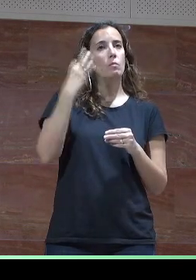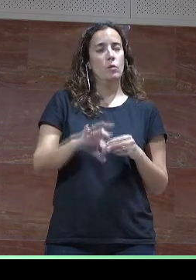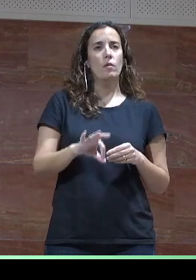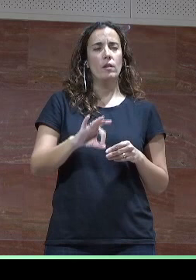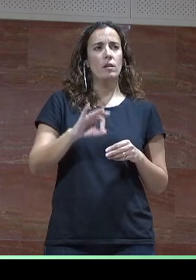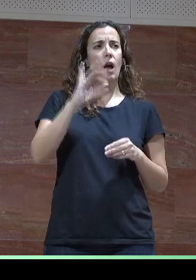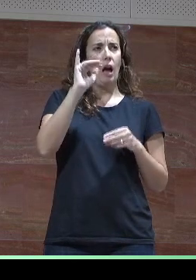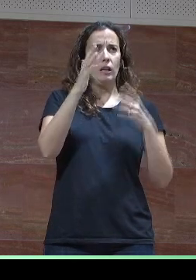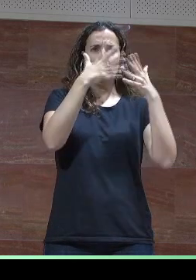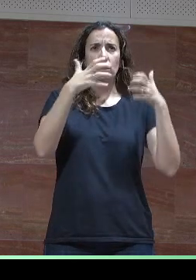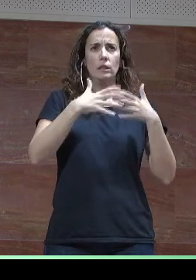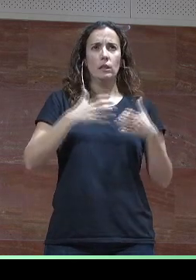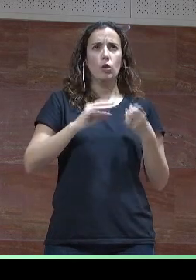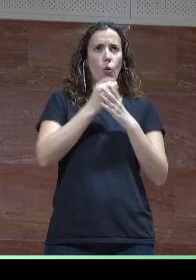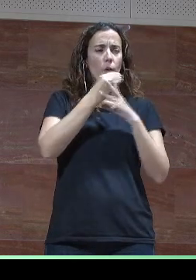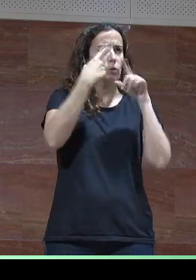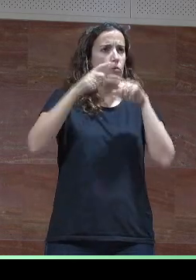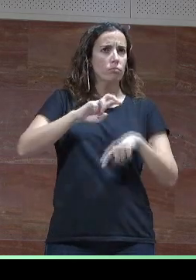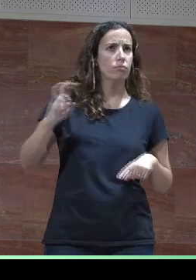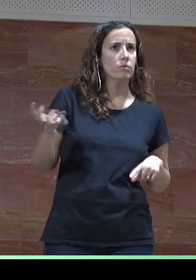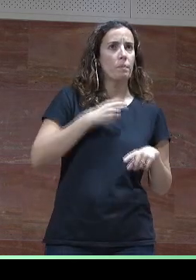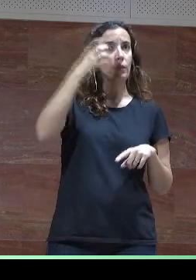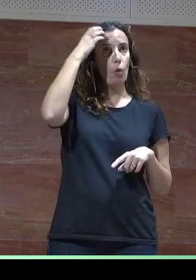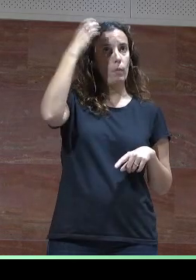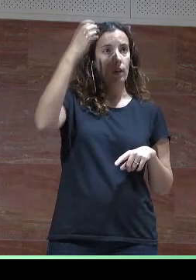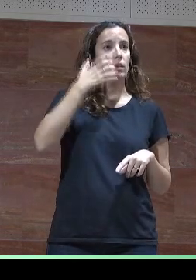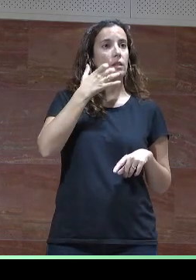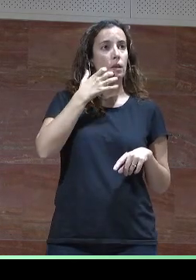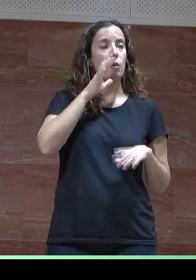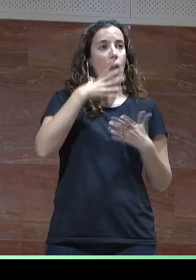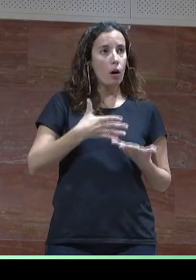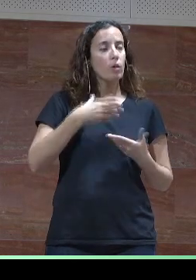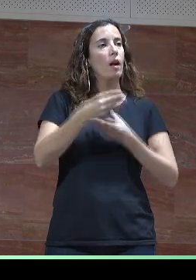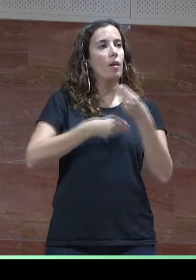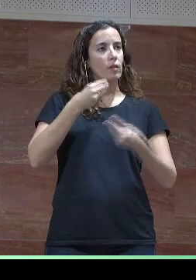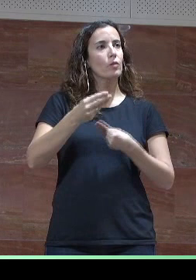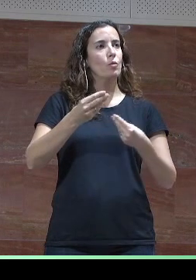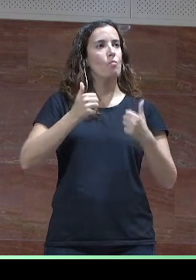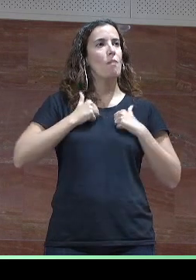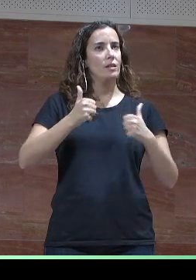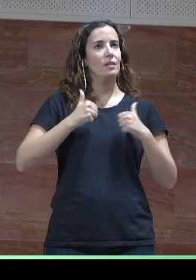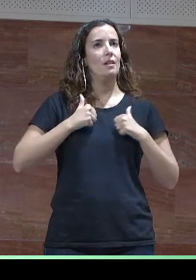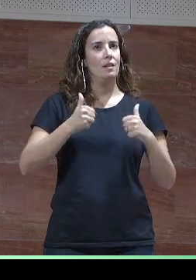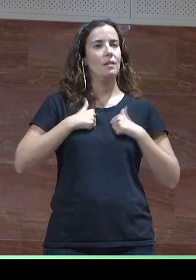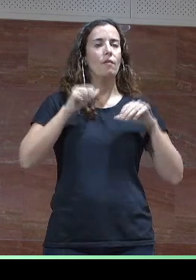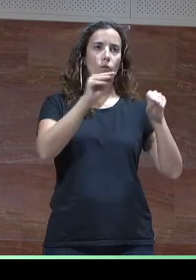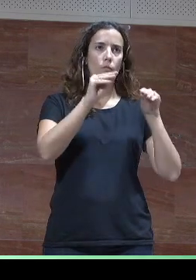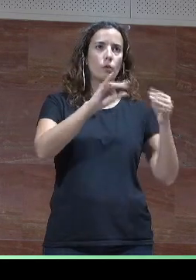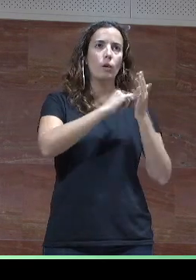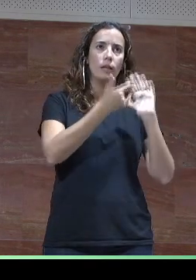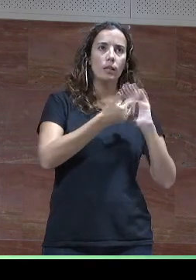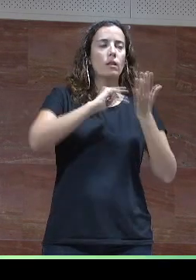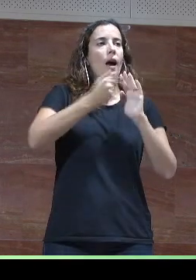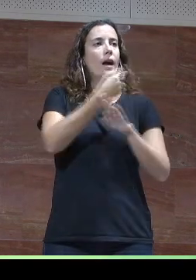hay mucho escrito sobre él. En Copenhague, de hecho, están haciendo un máster sobre diseño universal y están formando a ingenieros y arquitectos en este